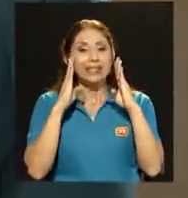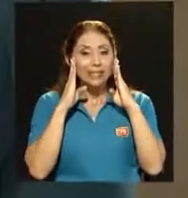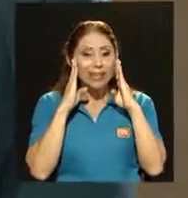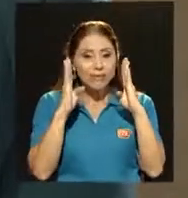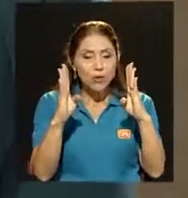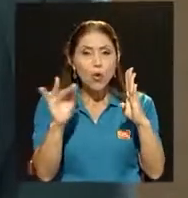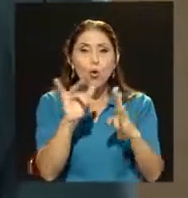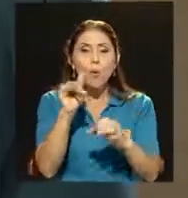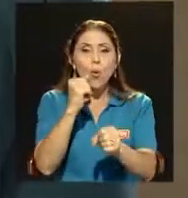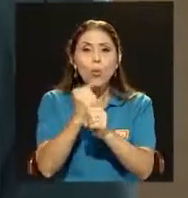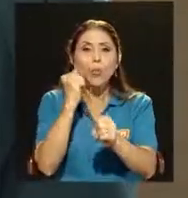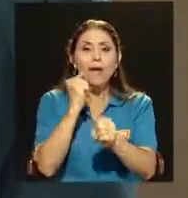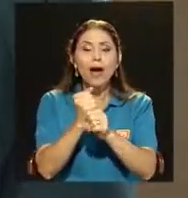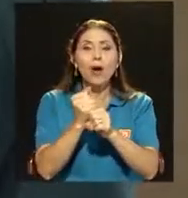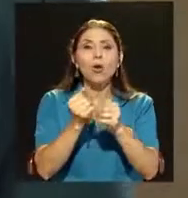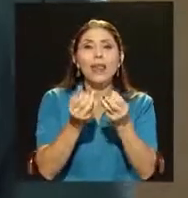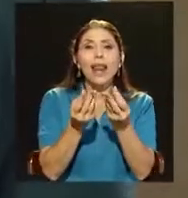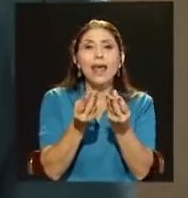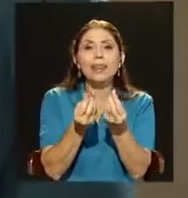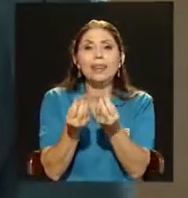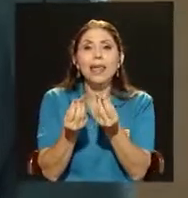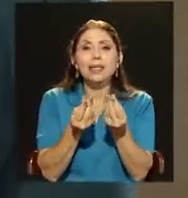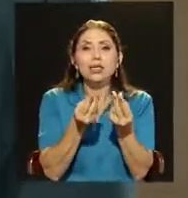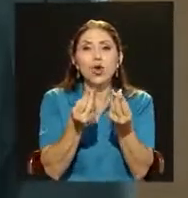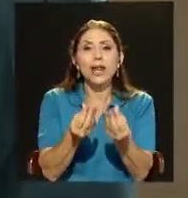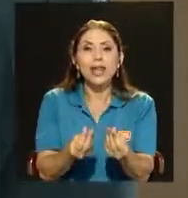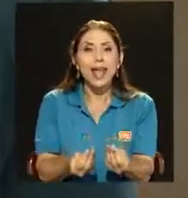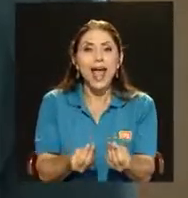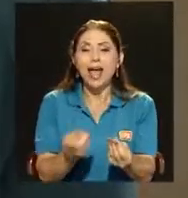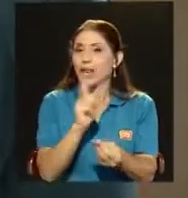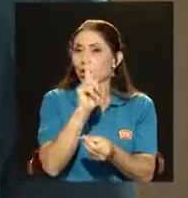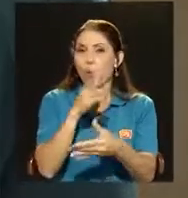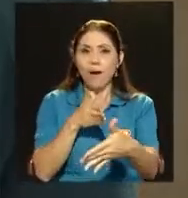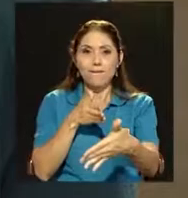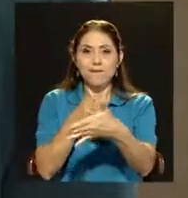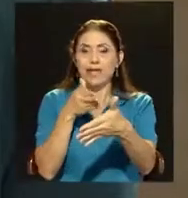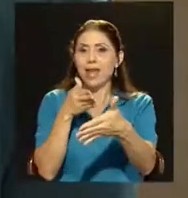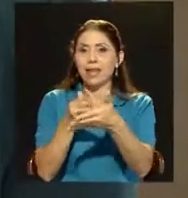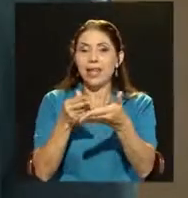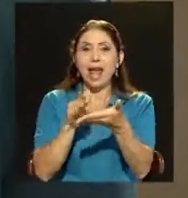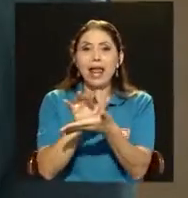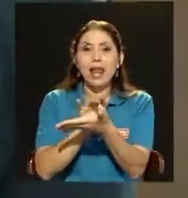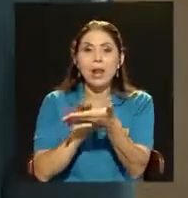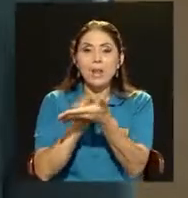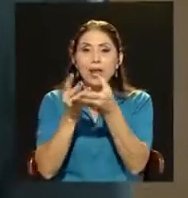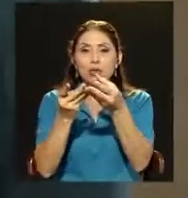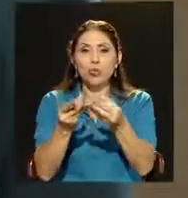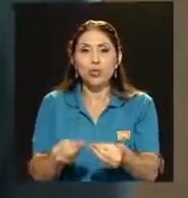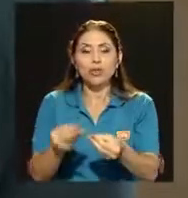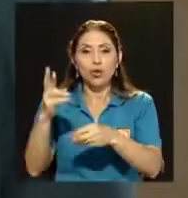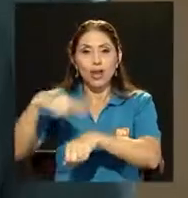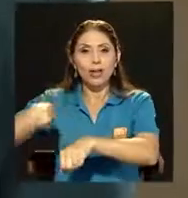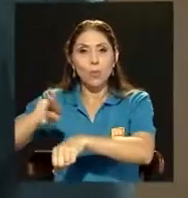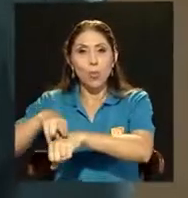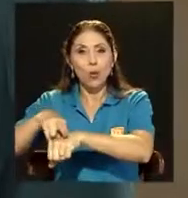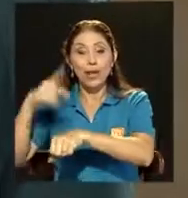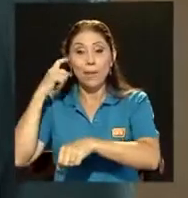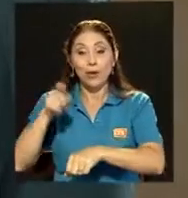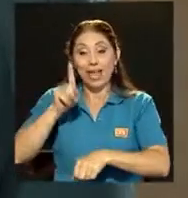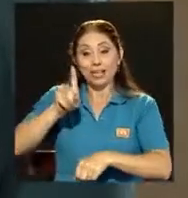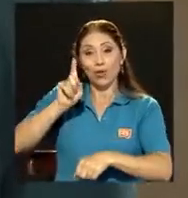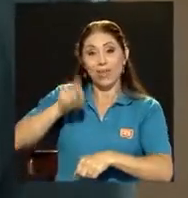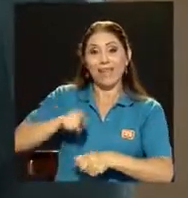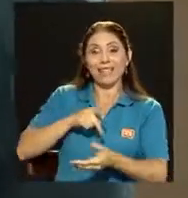tesorería que no afectaría el presupuesto de la República porque iba a ser, digamos, liquidado antes de diciembre